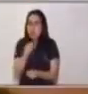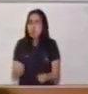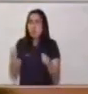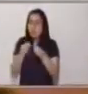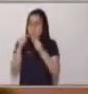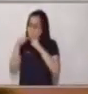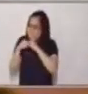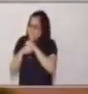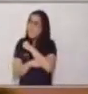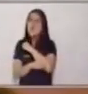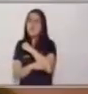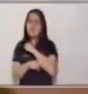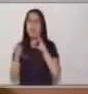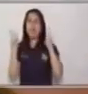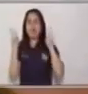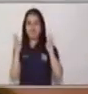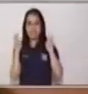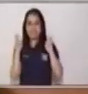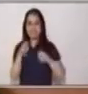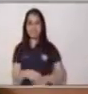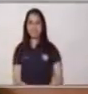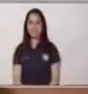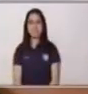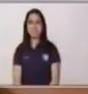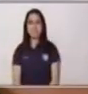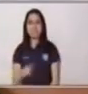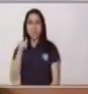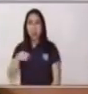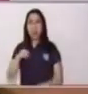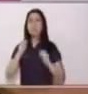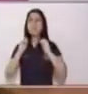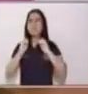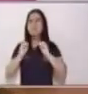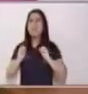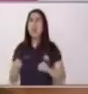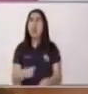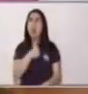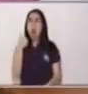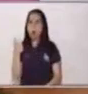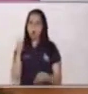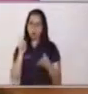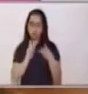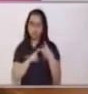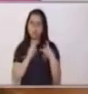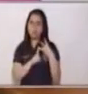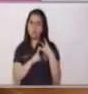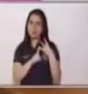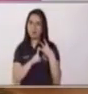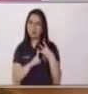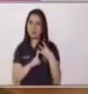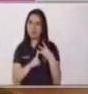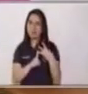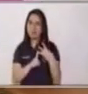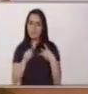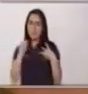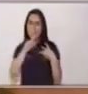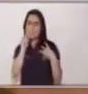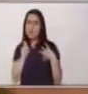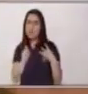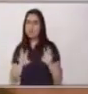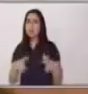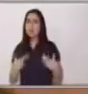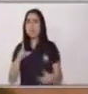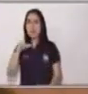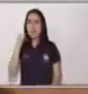te voy a enseñar otro tipo de preguntas, que son las preguntas literales.